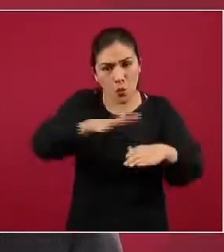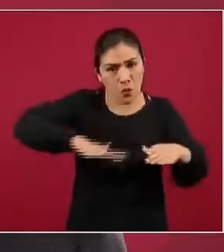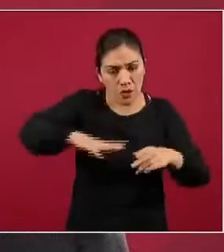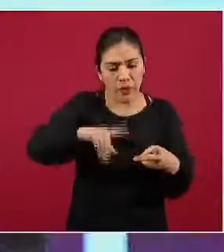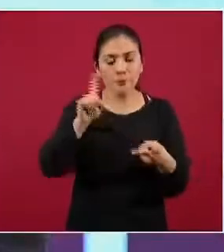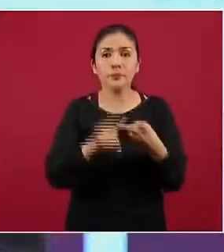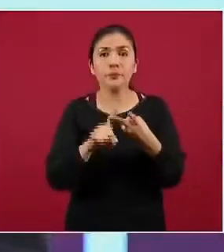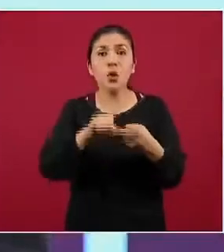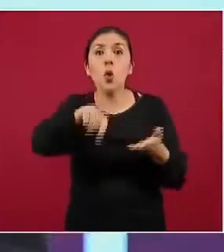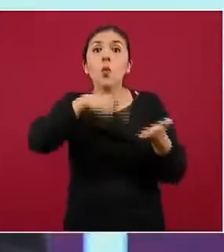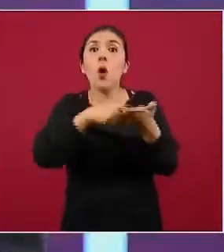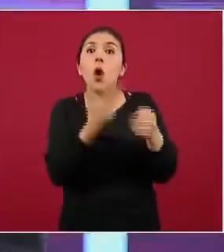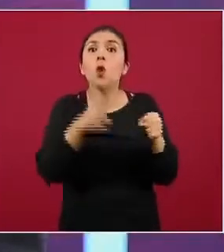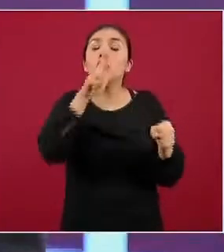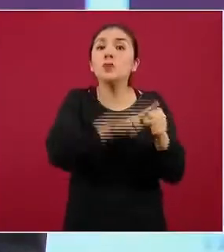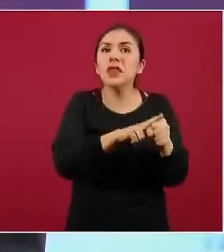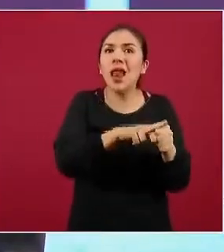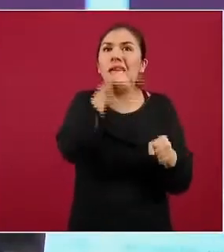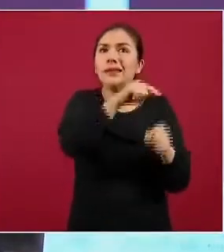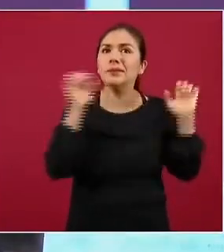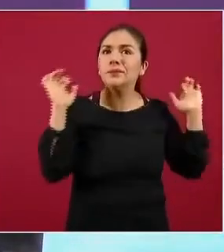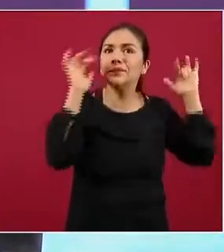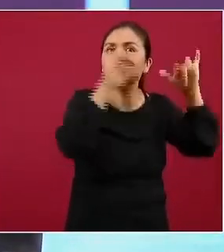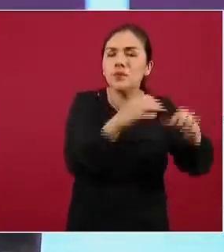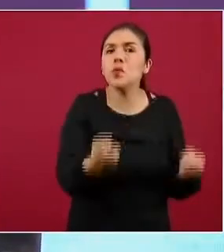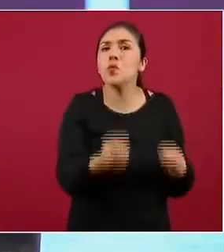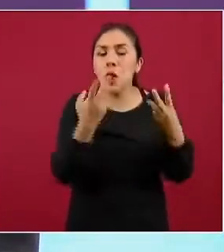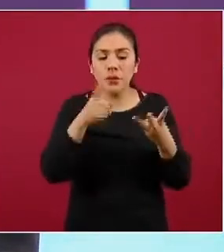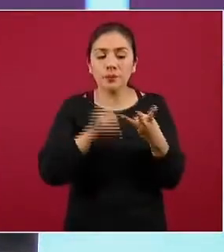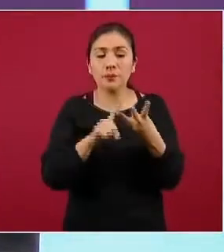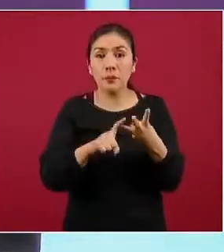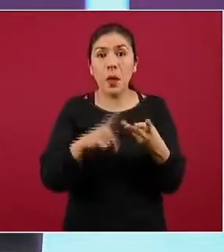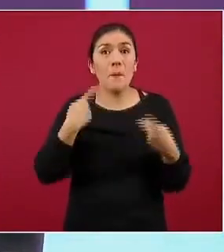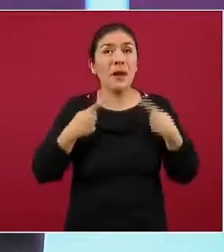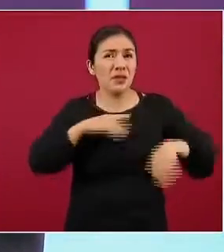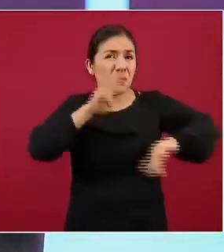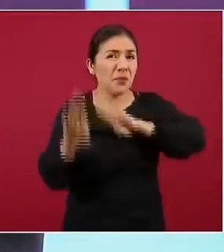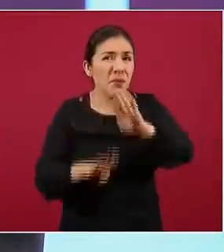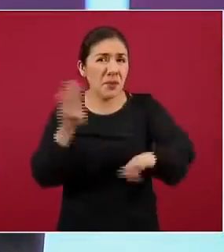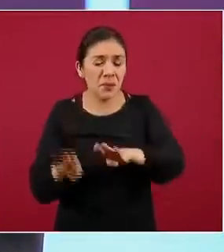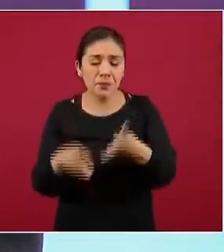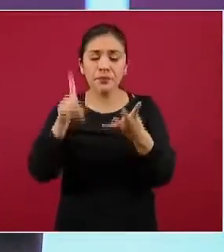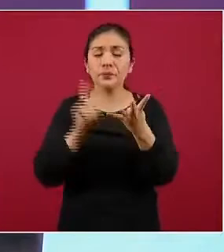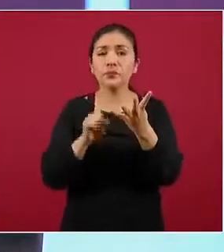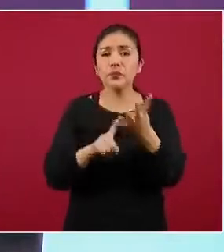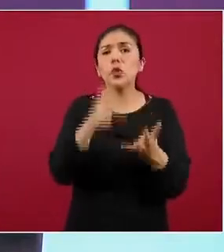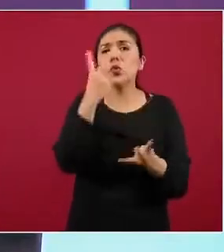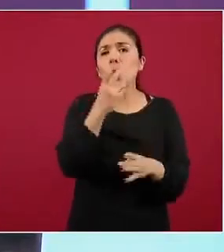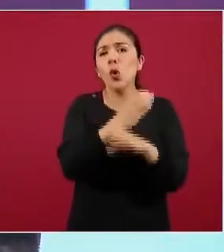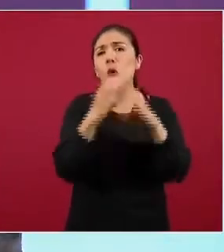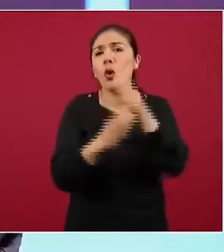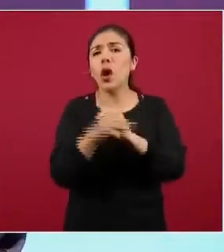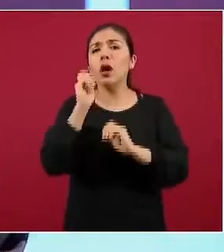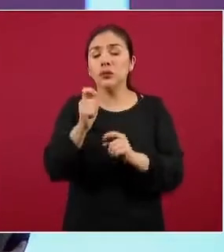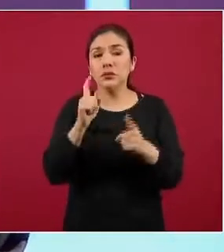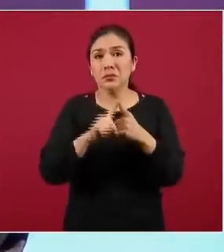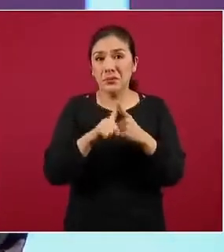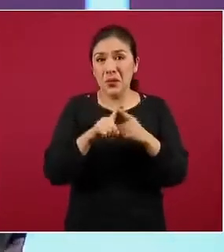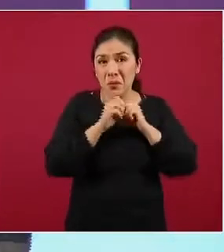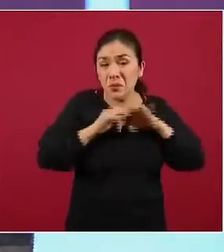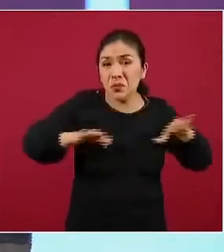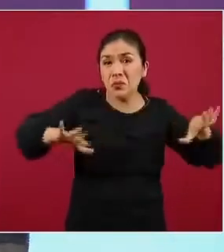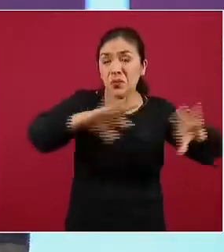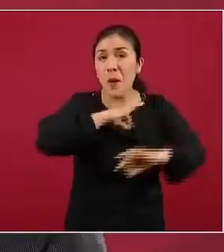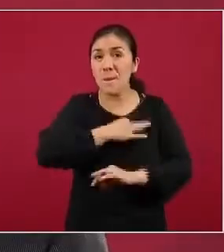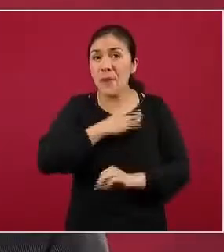casos en el hospital, es decir, la hospitalización, tercero, la mortalidad, y cuarto, 2 variables que tienen que ver con la propagación del